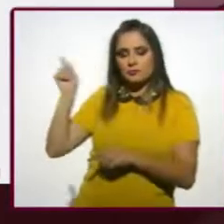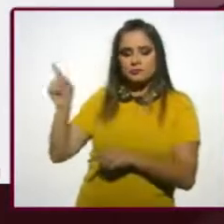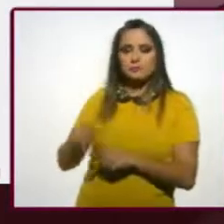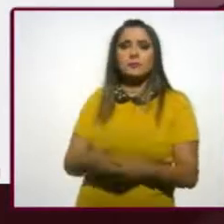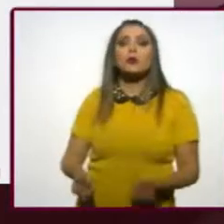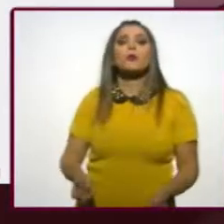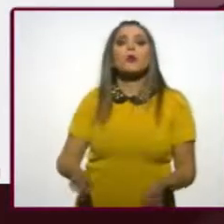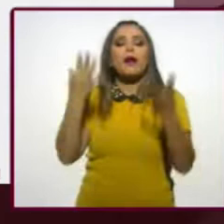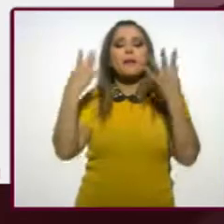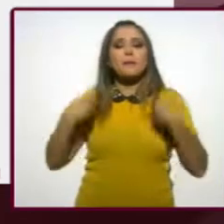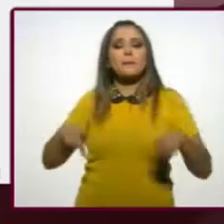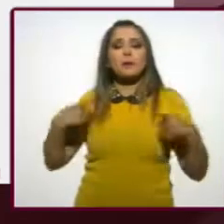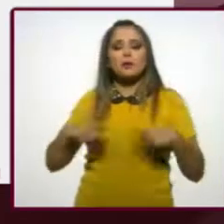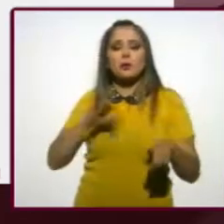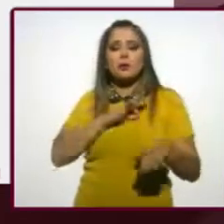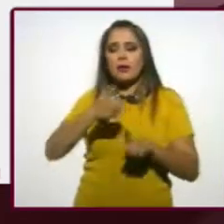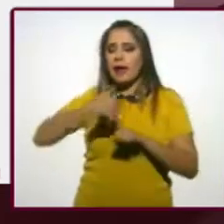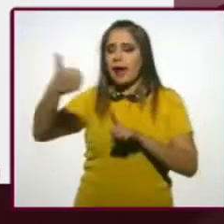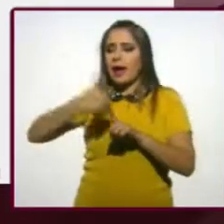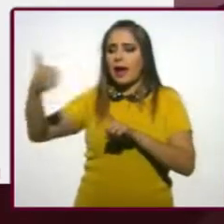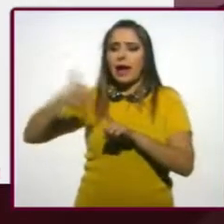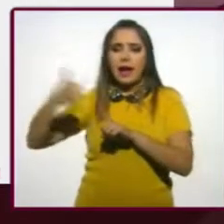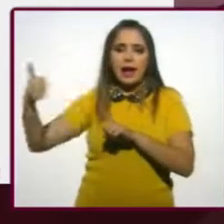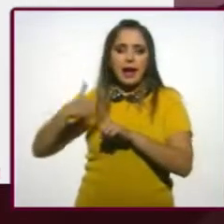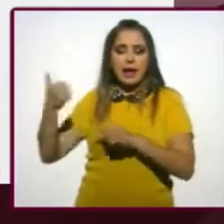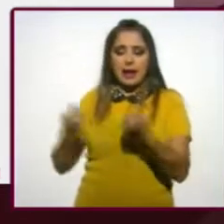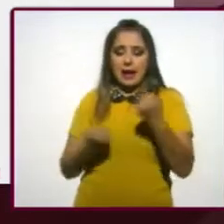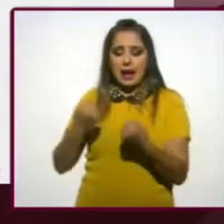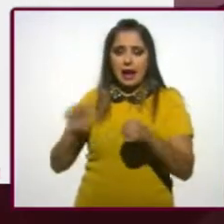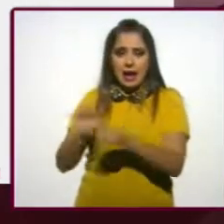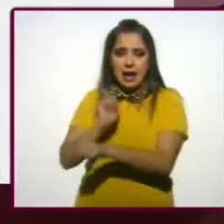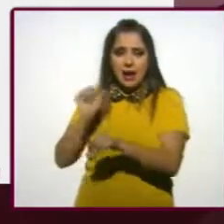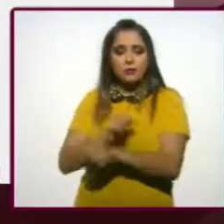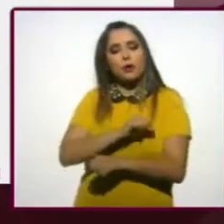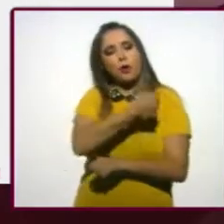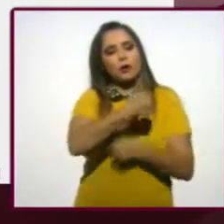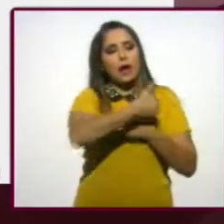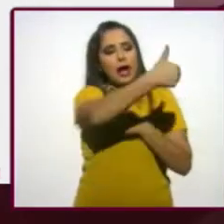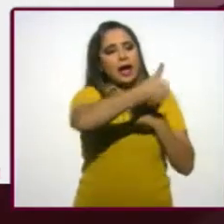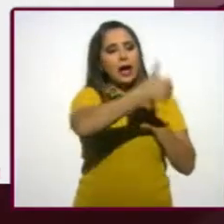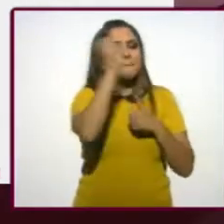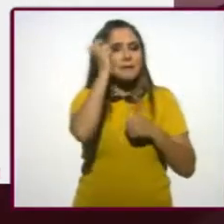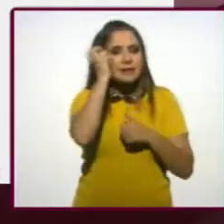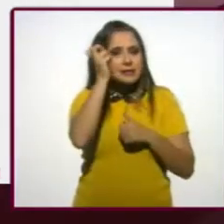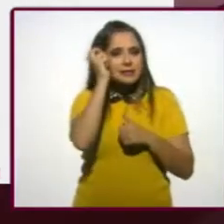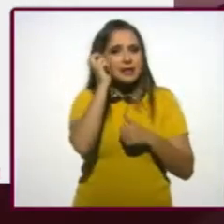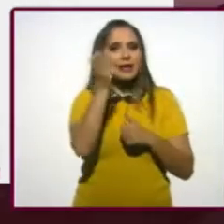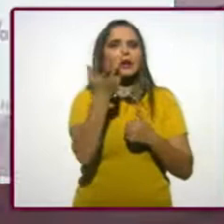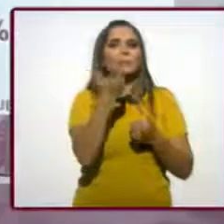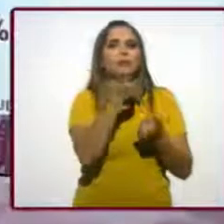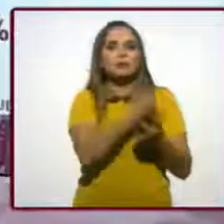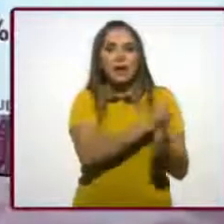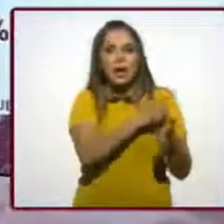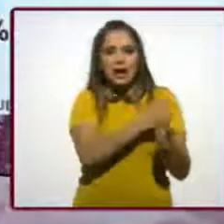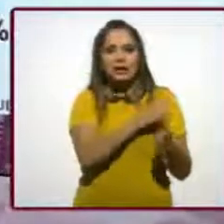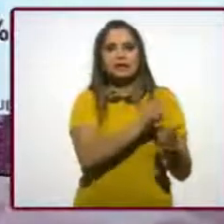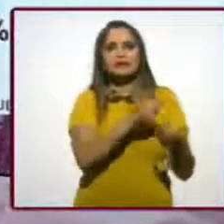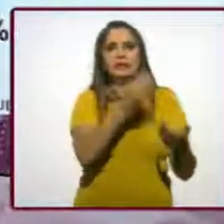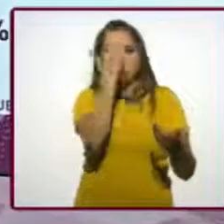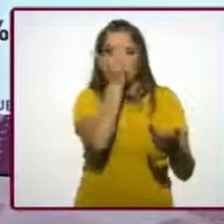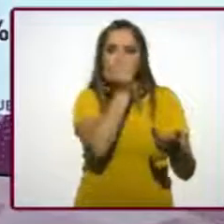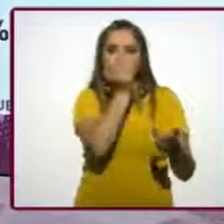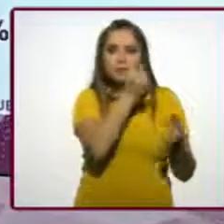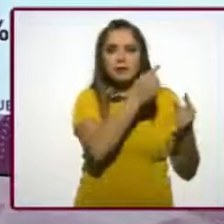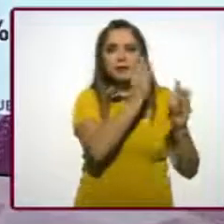cuánta gente se mueve en transporte privado y cuánto se mueven en transporte público. Básicamente, el resto de